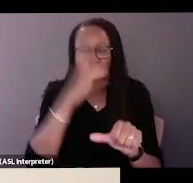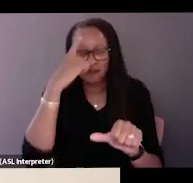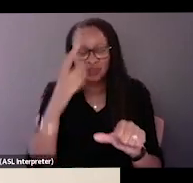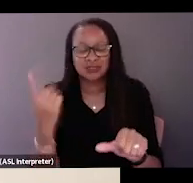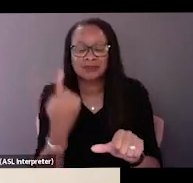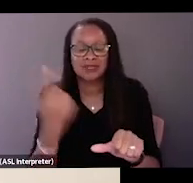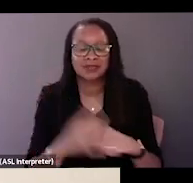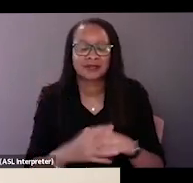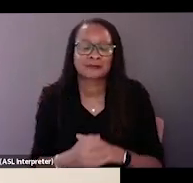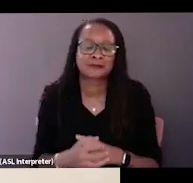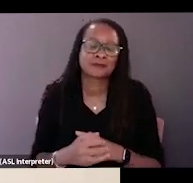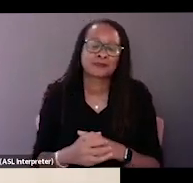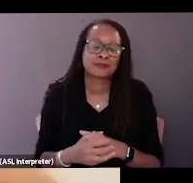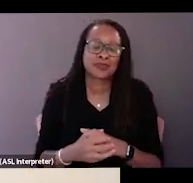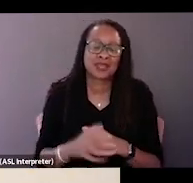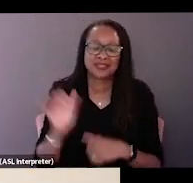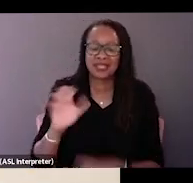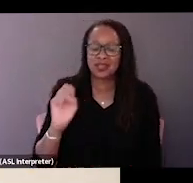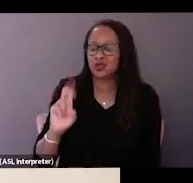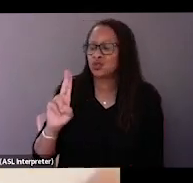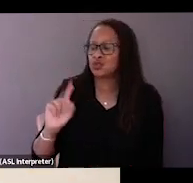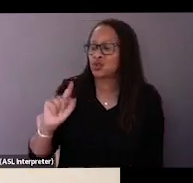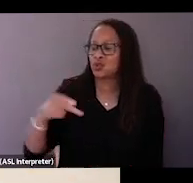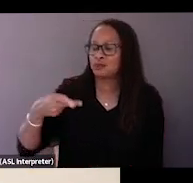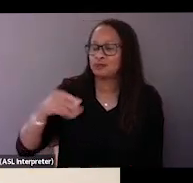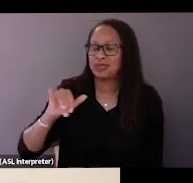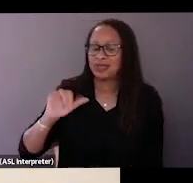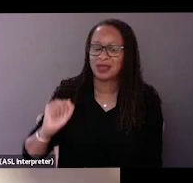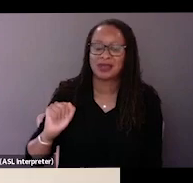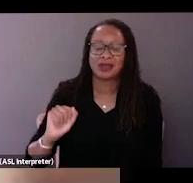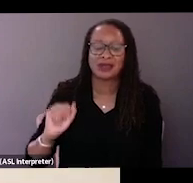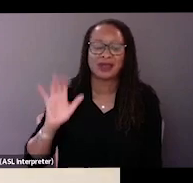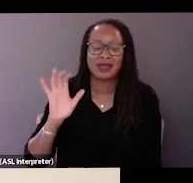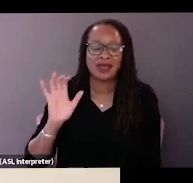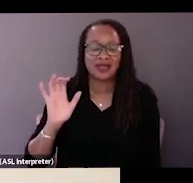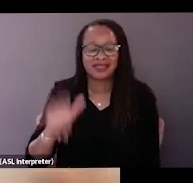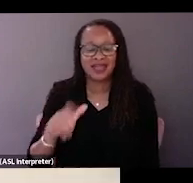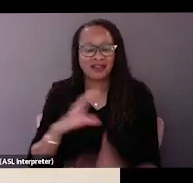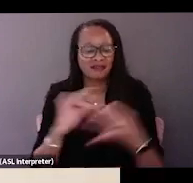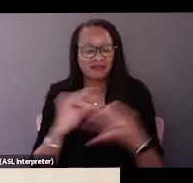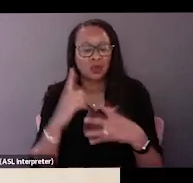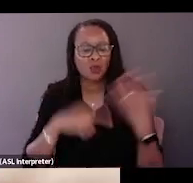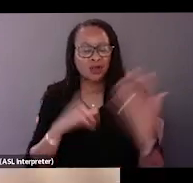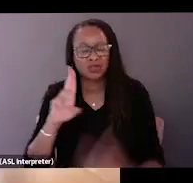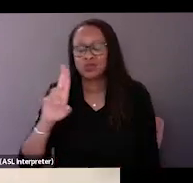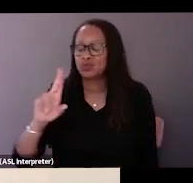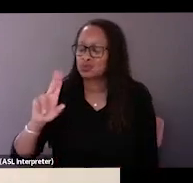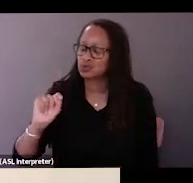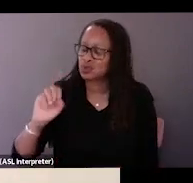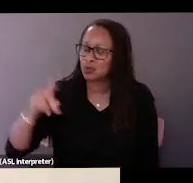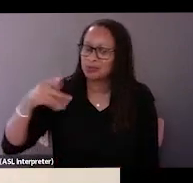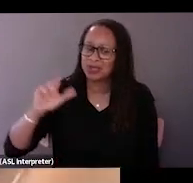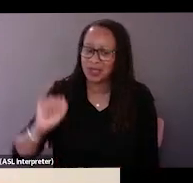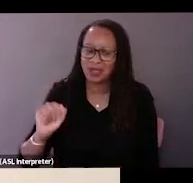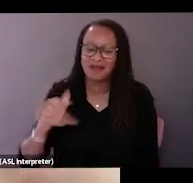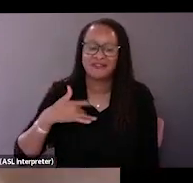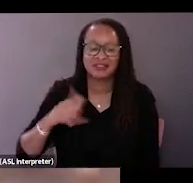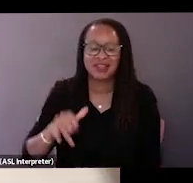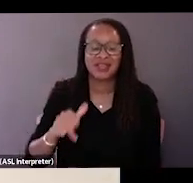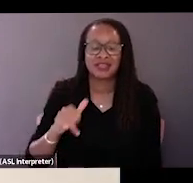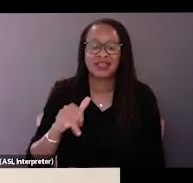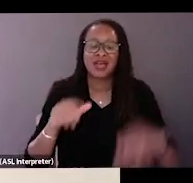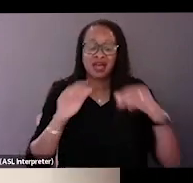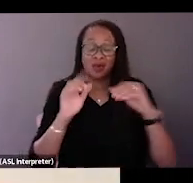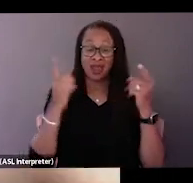es la utopía? Y es que el horizonte se va alejando, uno da 2 pasos y el horizonte se aleja,